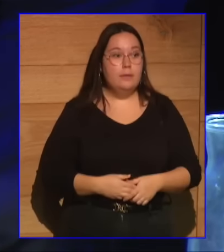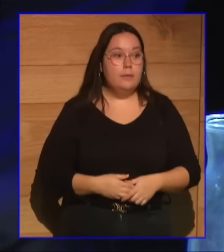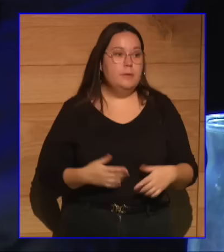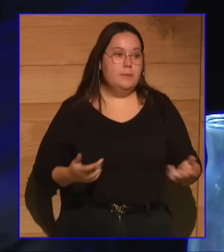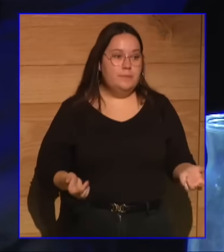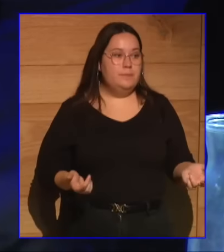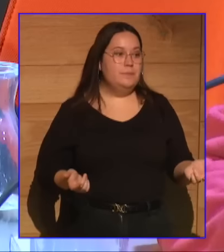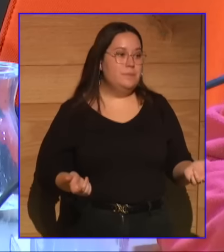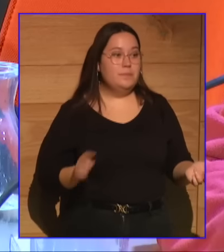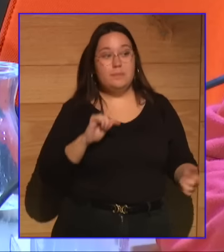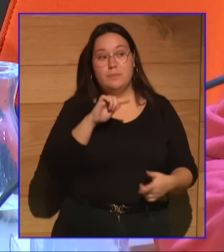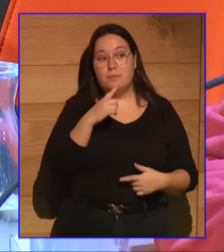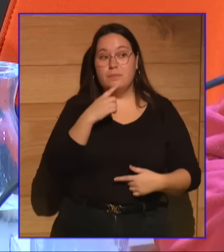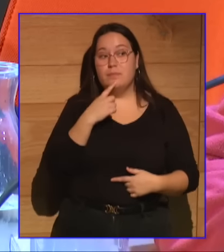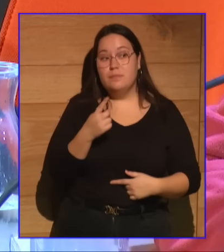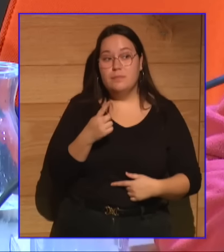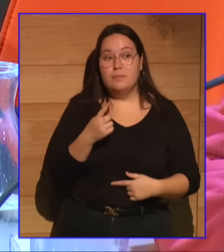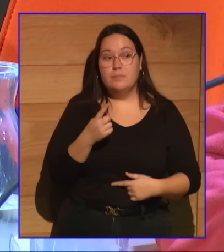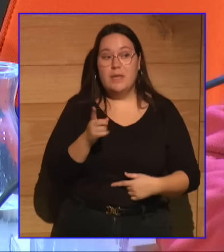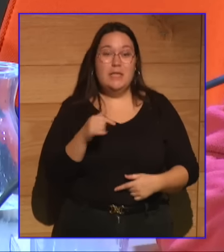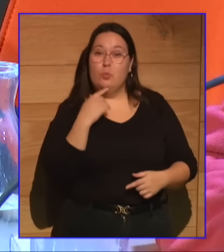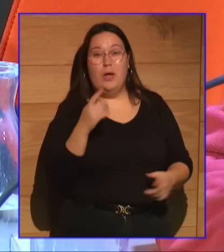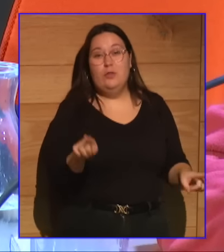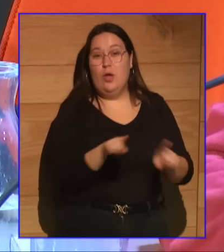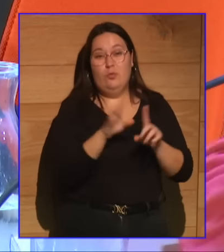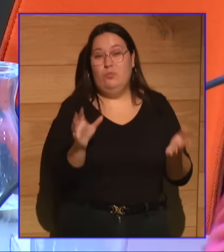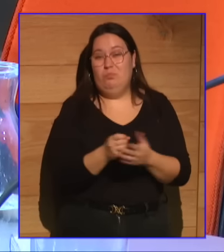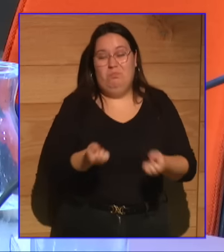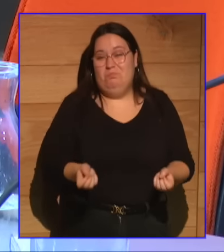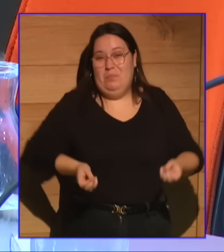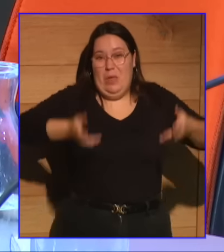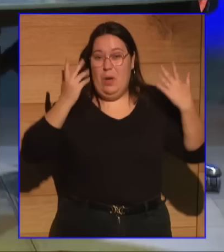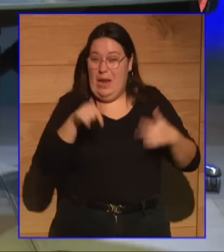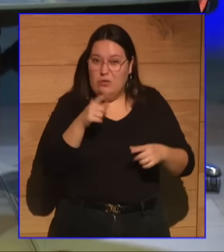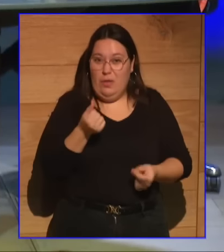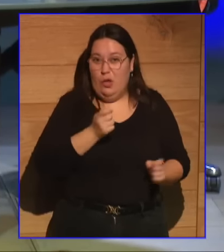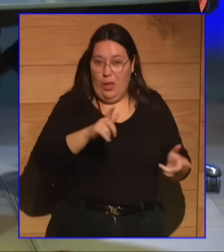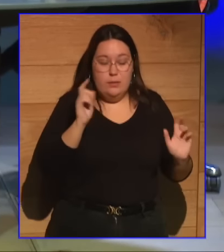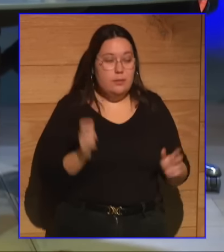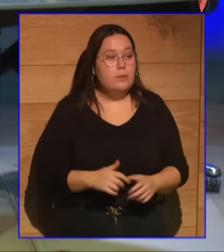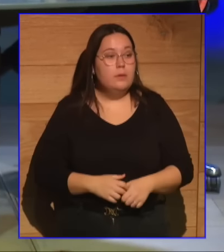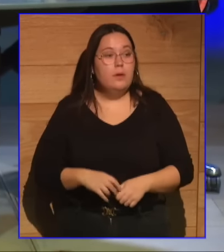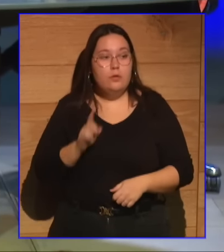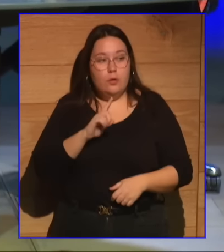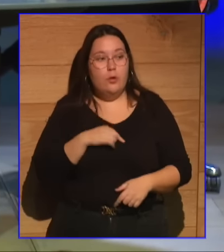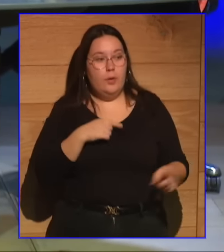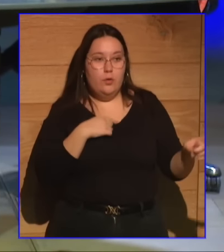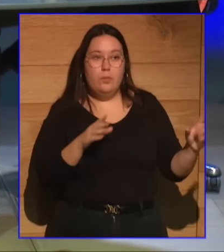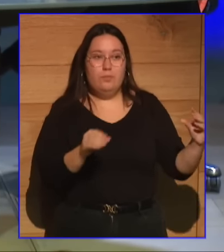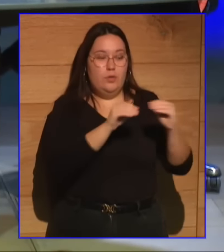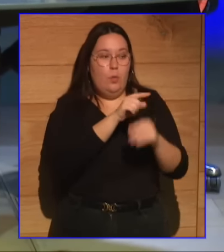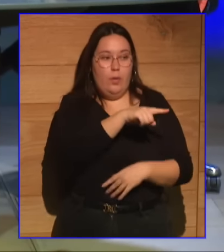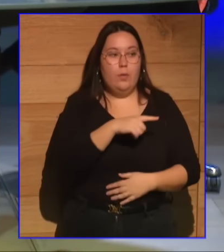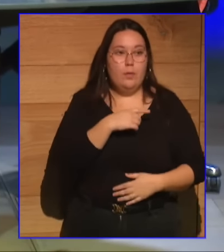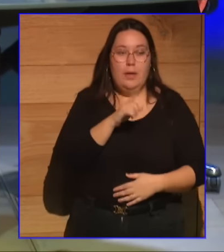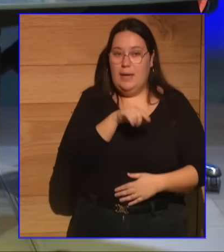es como... No, pero la primera te dicen que hay que... Es como, me da todo igual, esto va a dar dinero. No. Yo estoy con Juan. Mira, esa actitud que tiene Juan,